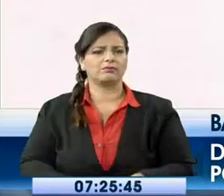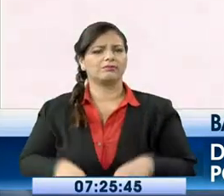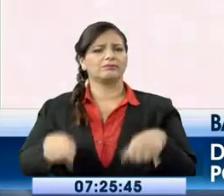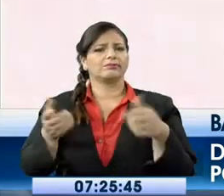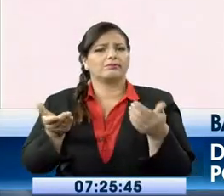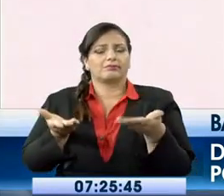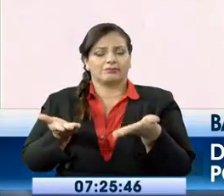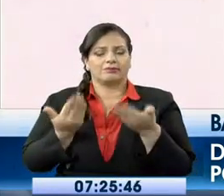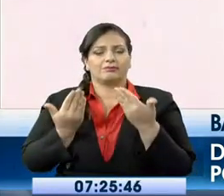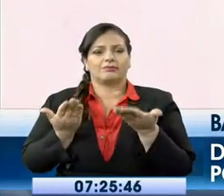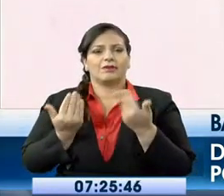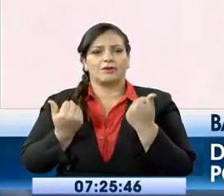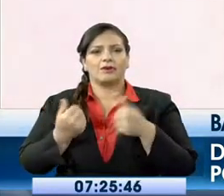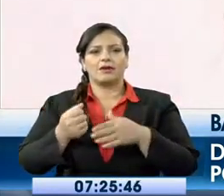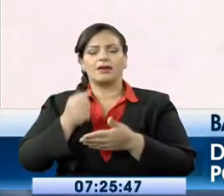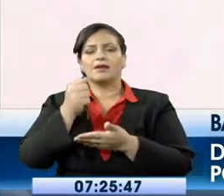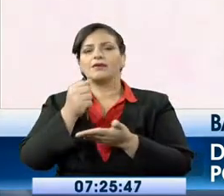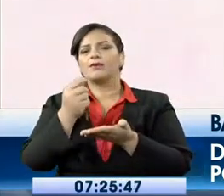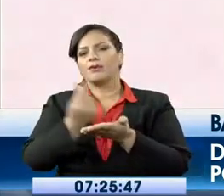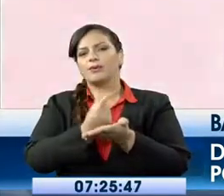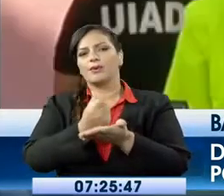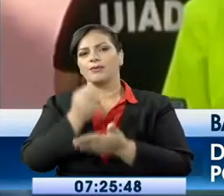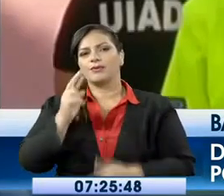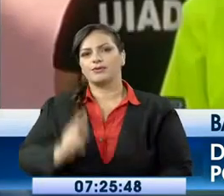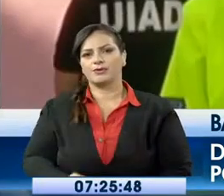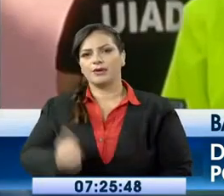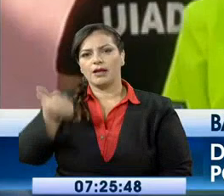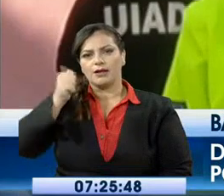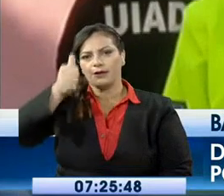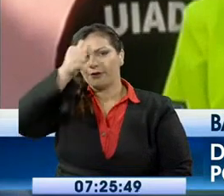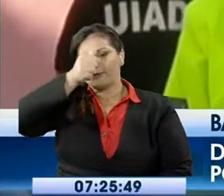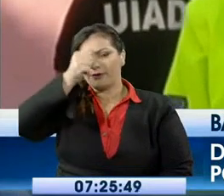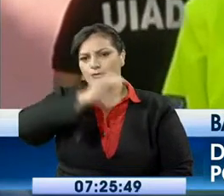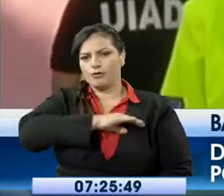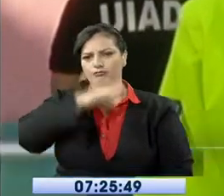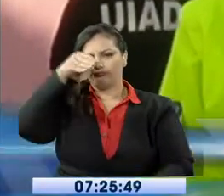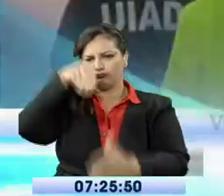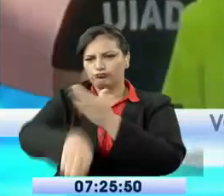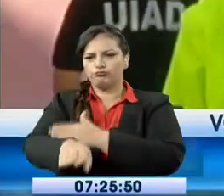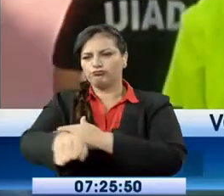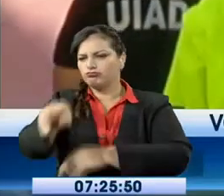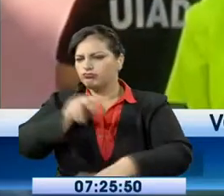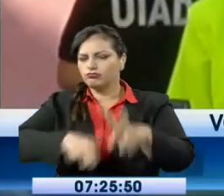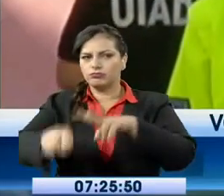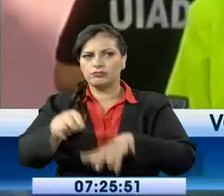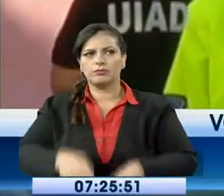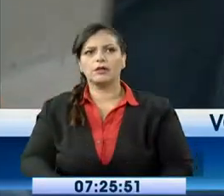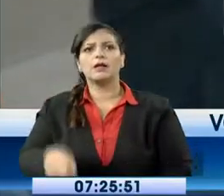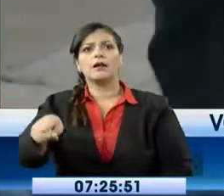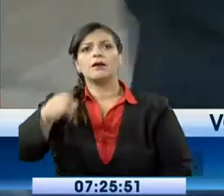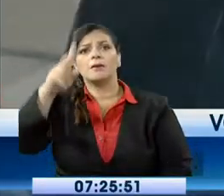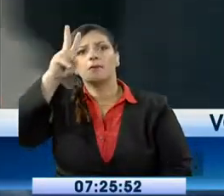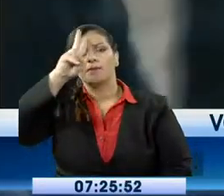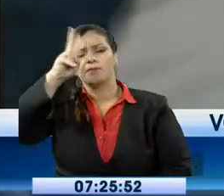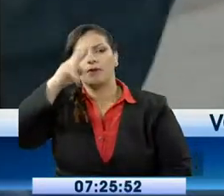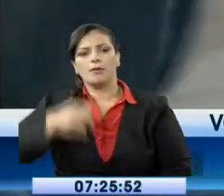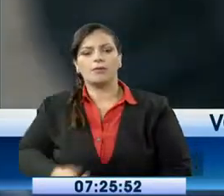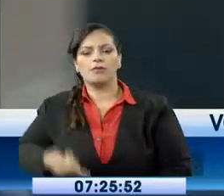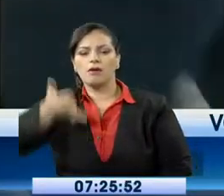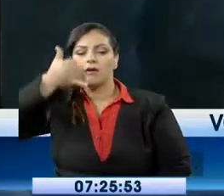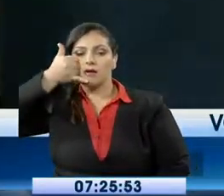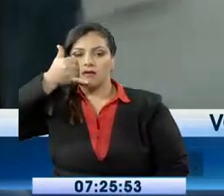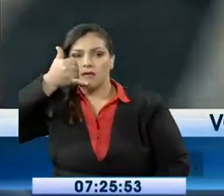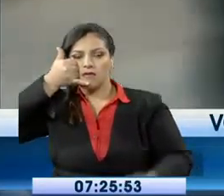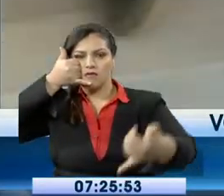Guasmo Sur, la cual fue allanada este domingo. Mediante vía telefónica alquilan este tipo de armas a personas que se dedican